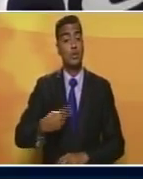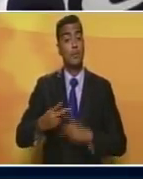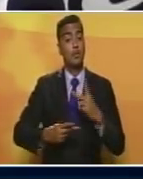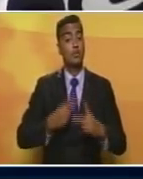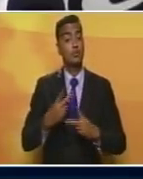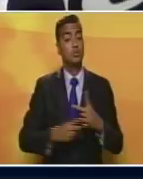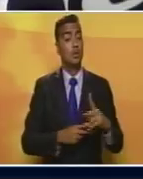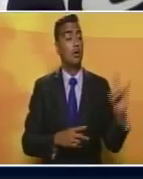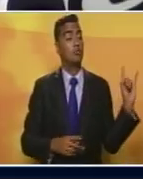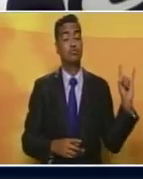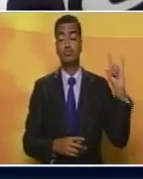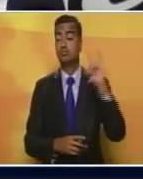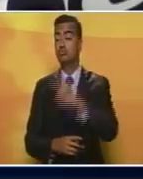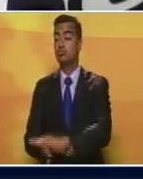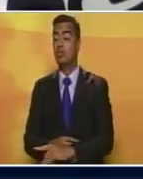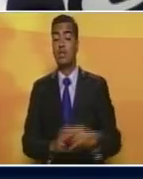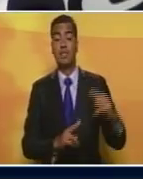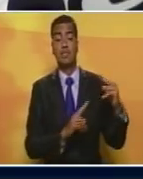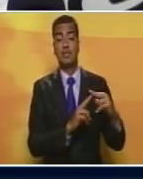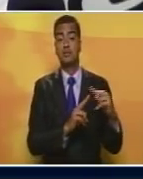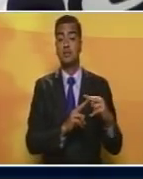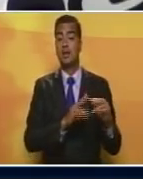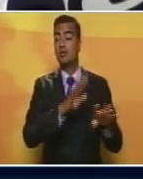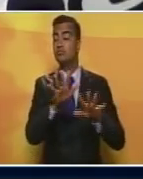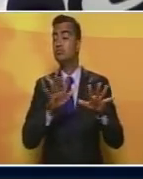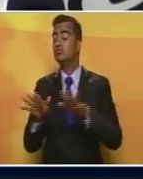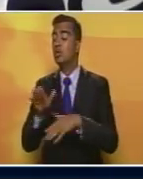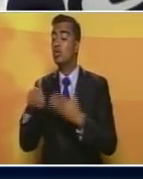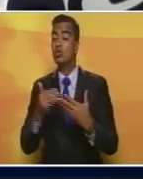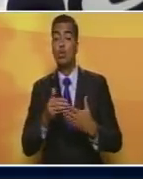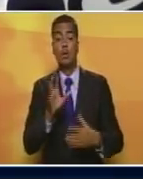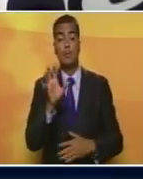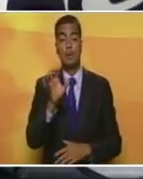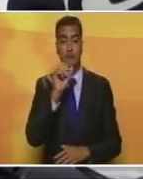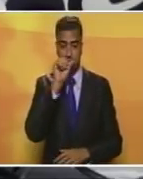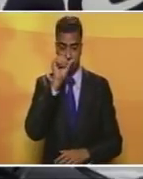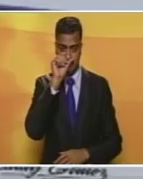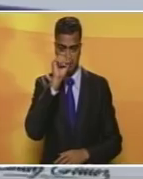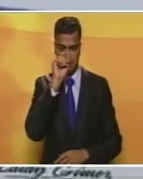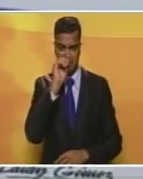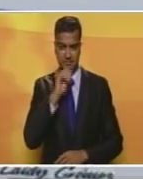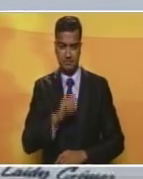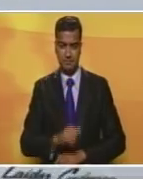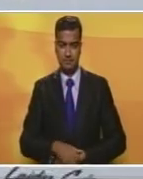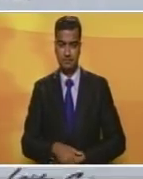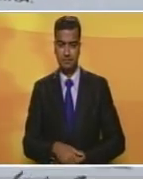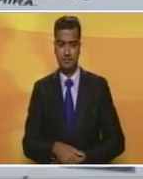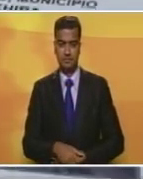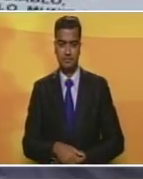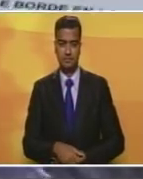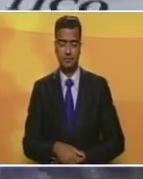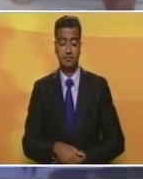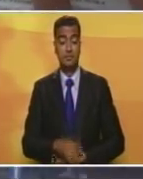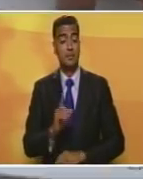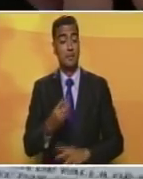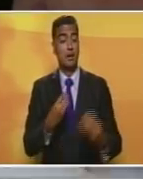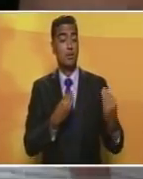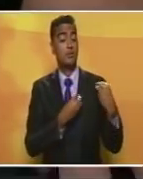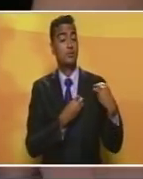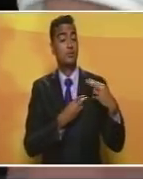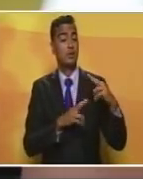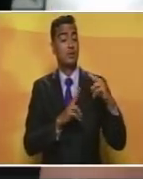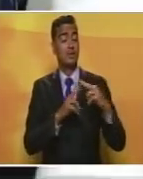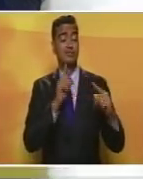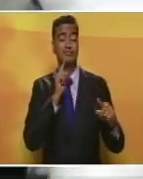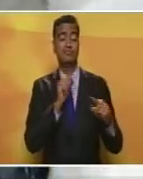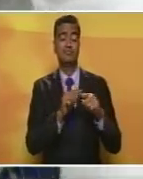pues prácticamente se paraliza el proceso productivo donde el Táchira le alimenta a más del 37% de las familias venezolanas toda